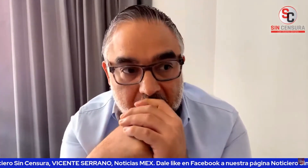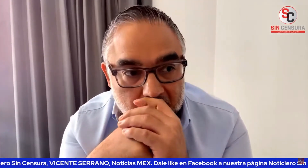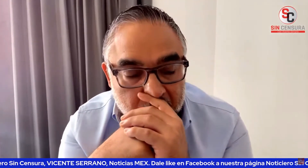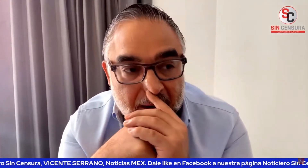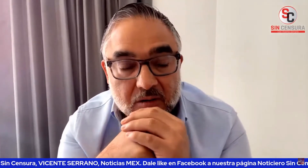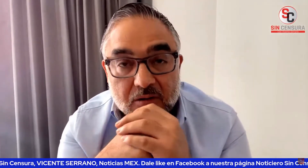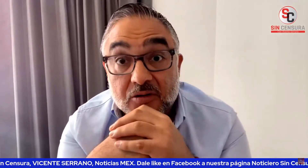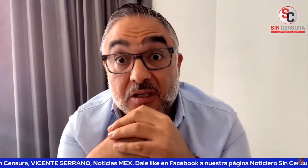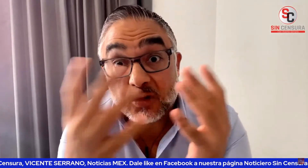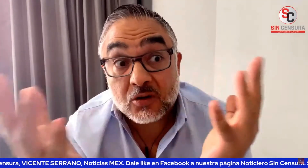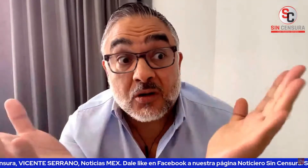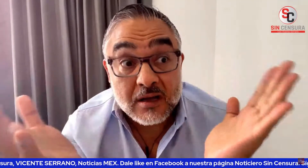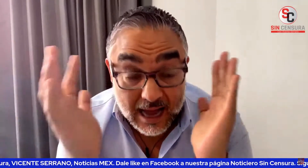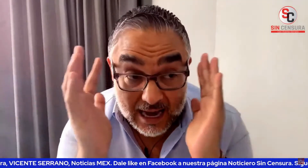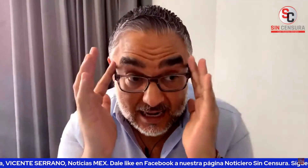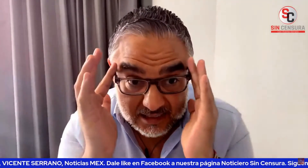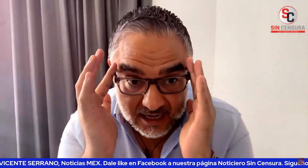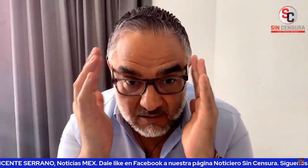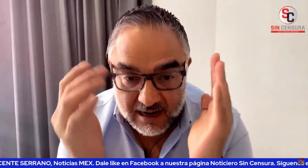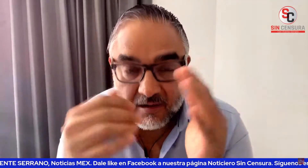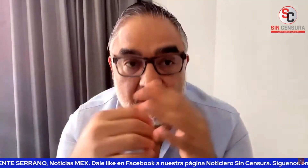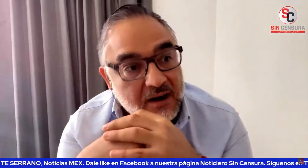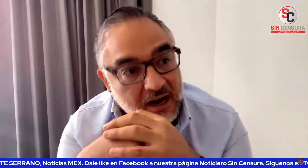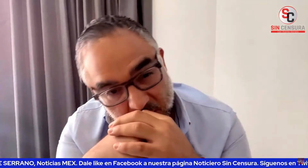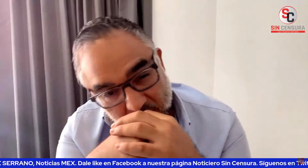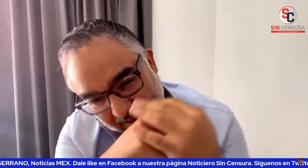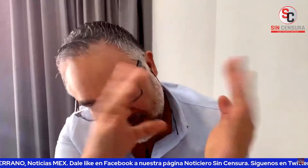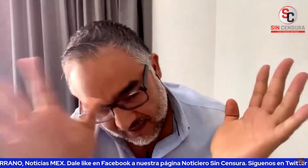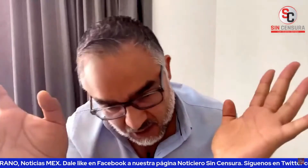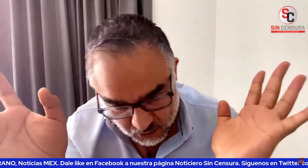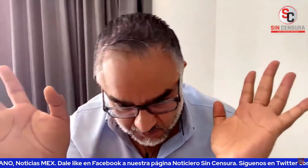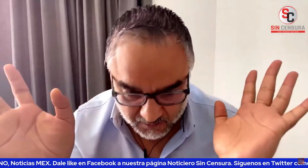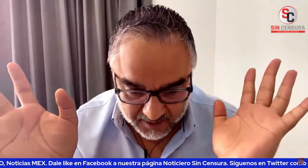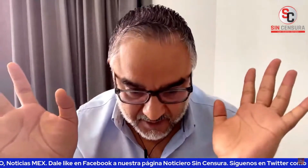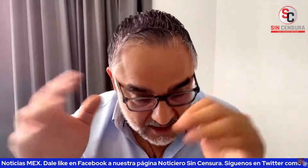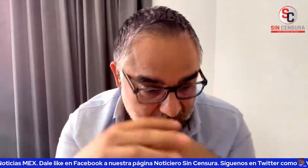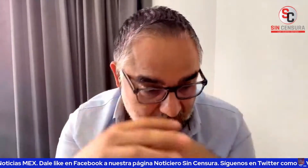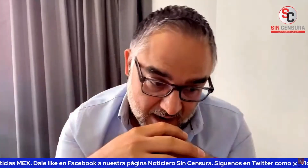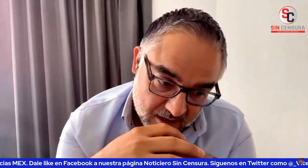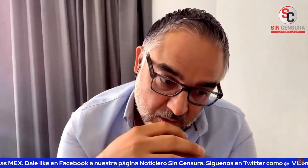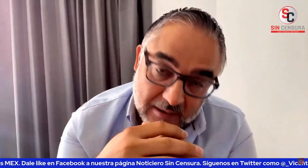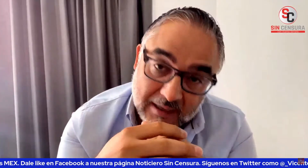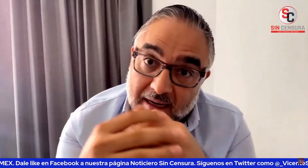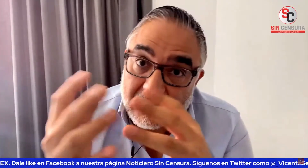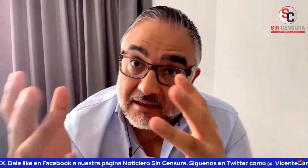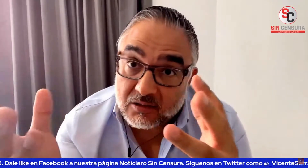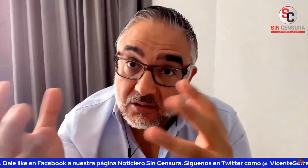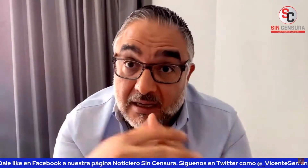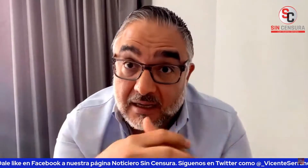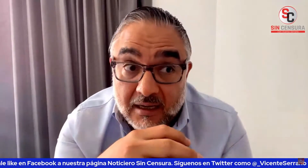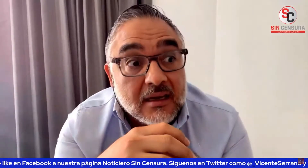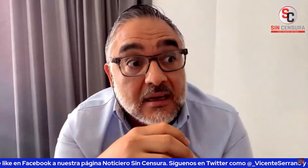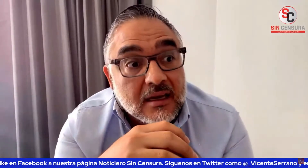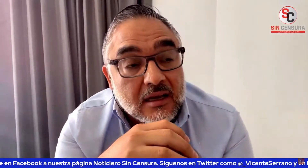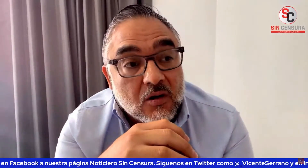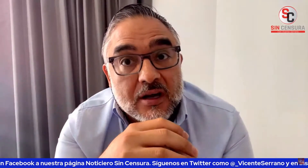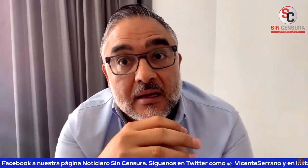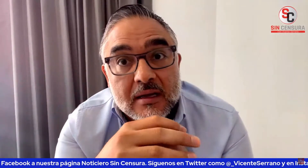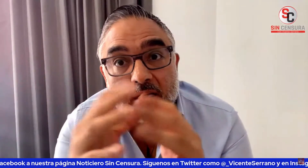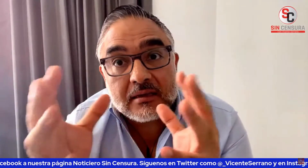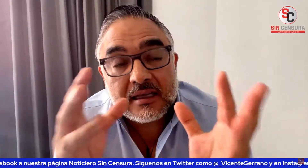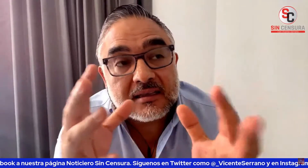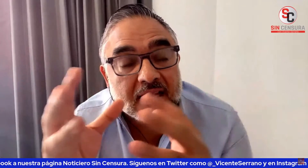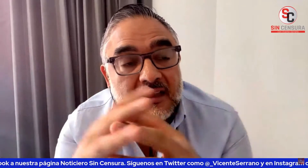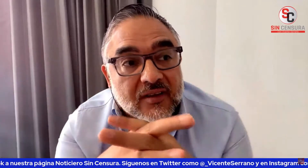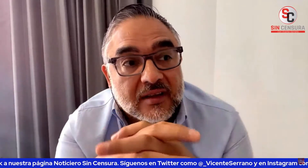manejan, mi querido Paco Cruz, en torno a García Luna, ¿no? Ahora resulta que nadie supo. Ahora resulta que estos que